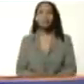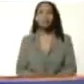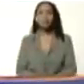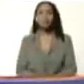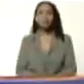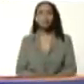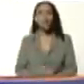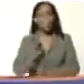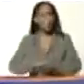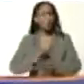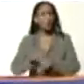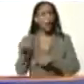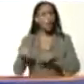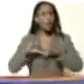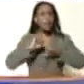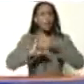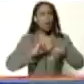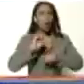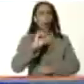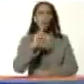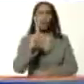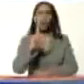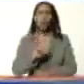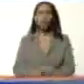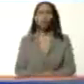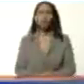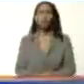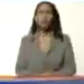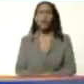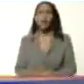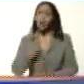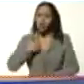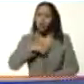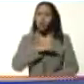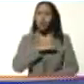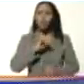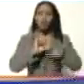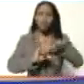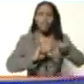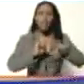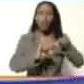porque este siglo 21 es nuestro siglo